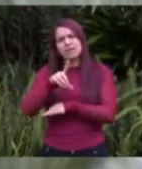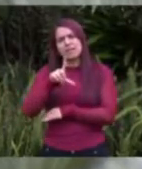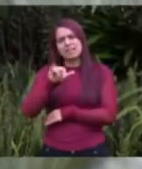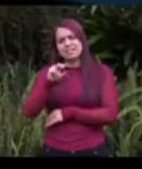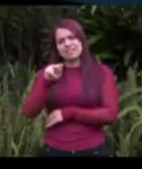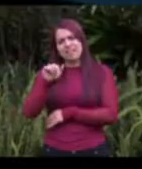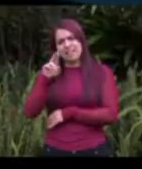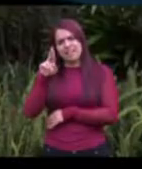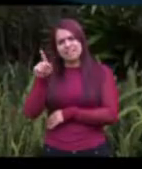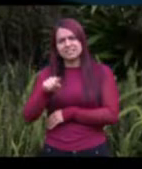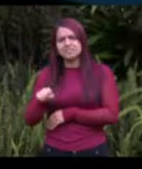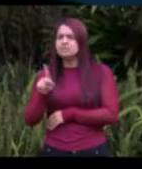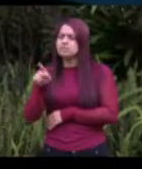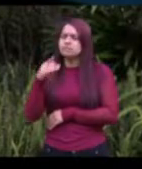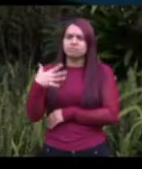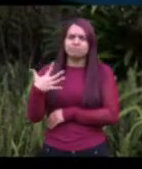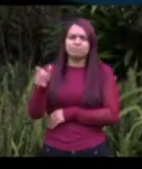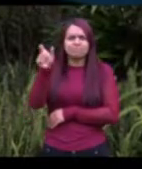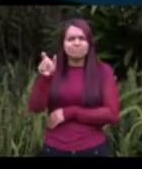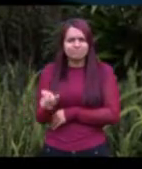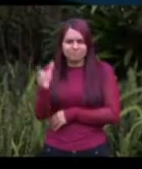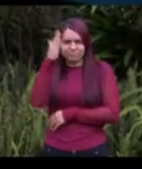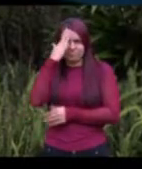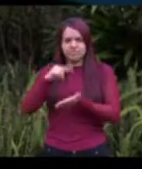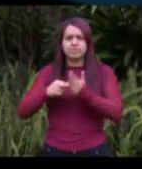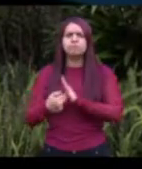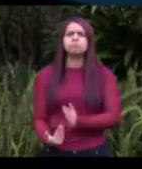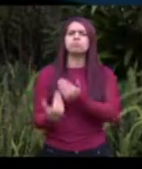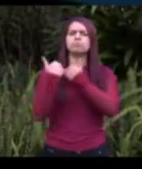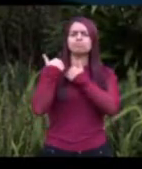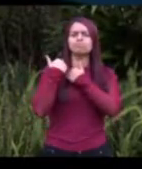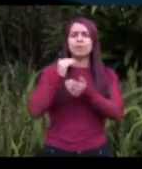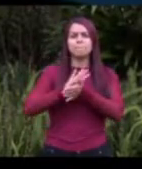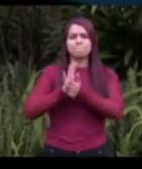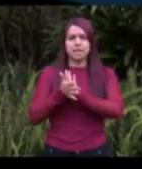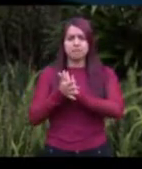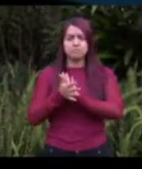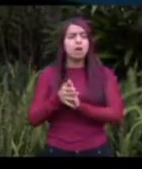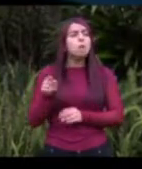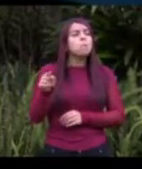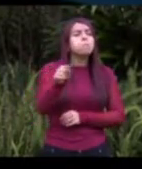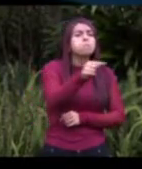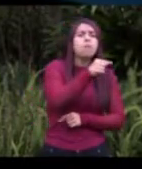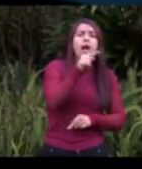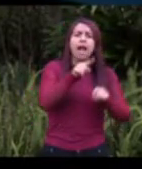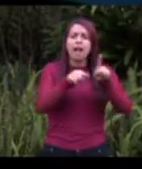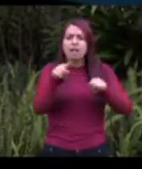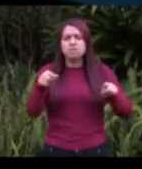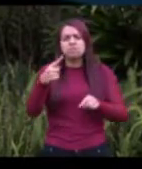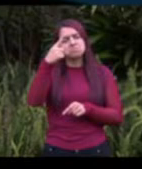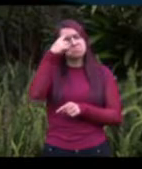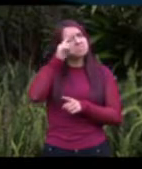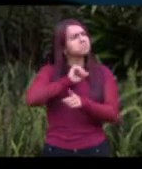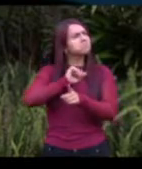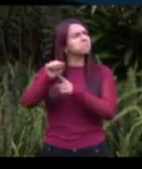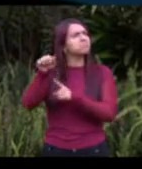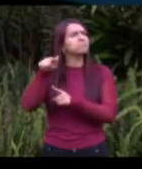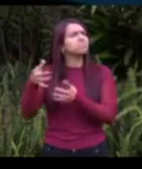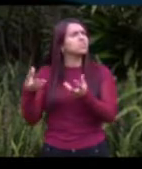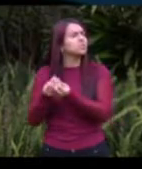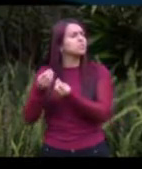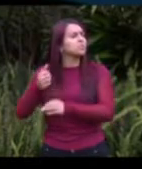honrado su calidad de tribunal de paz. Parece que algunos olvidan que esta es una alta corte de